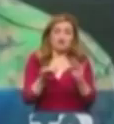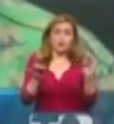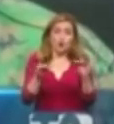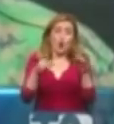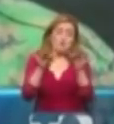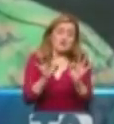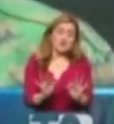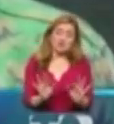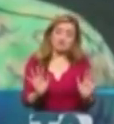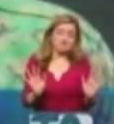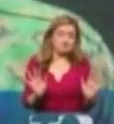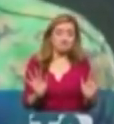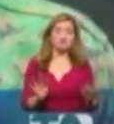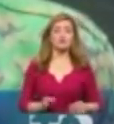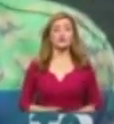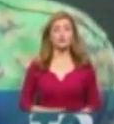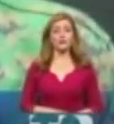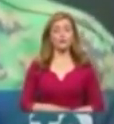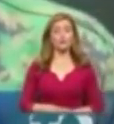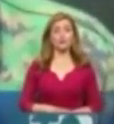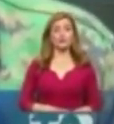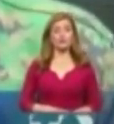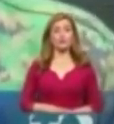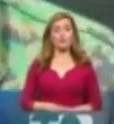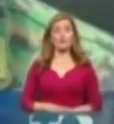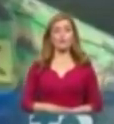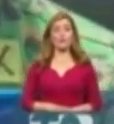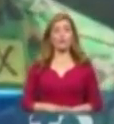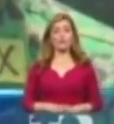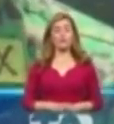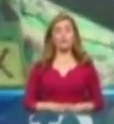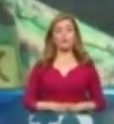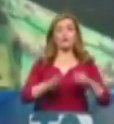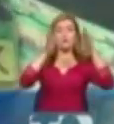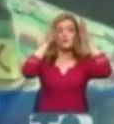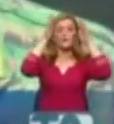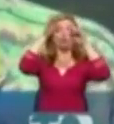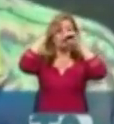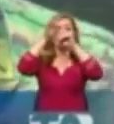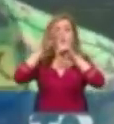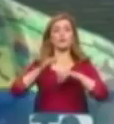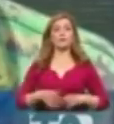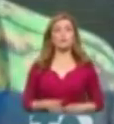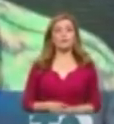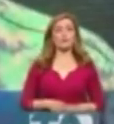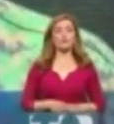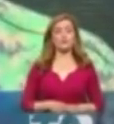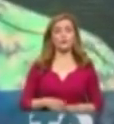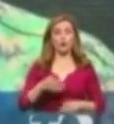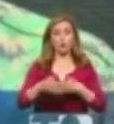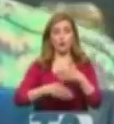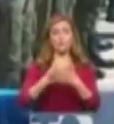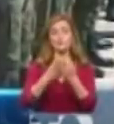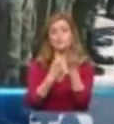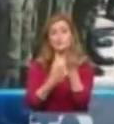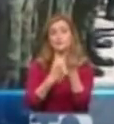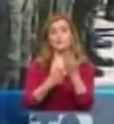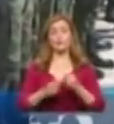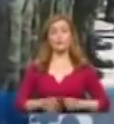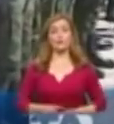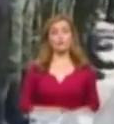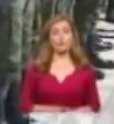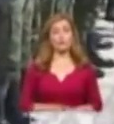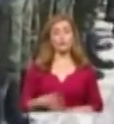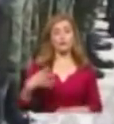asuntos oficiales en los cuales se tendría que dar una atención especial. con todo está en el proceso de análisis.